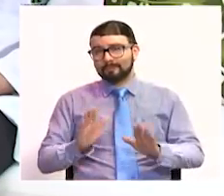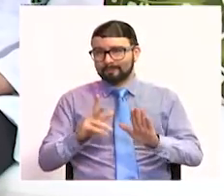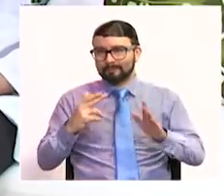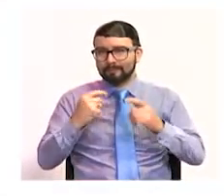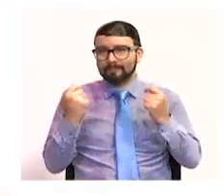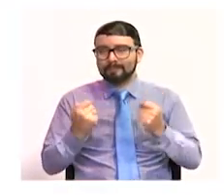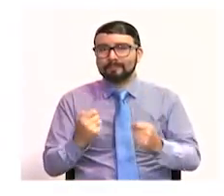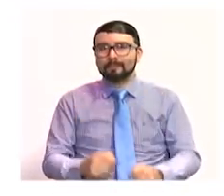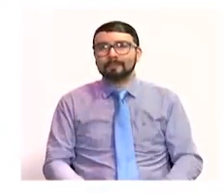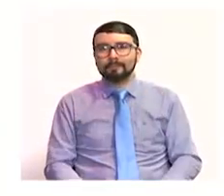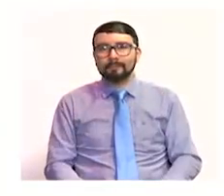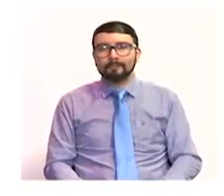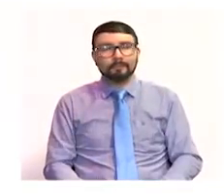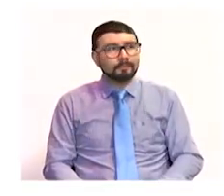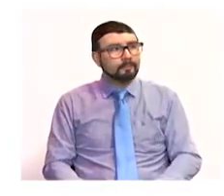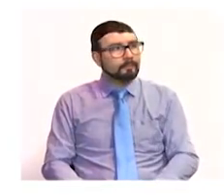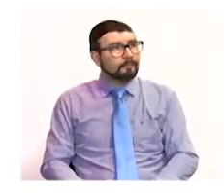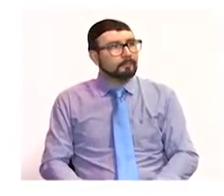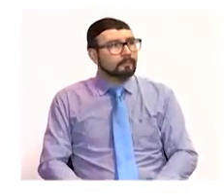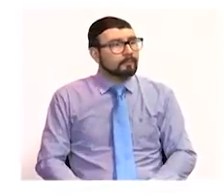comerciales.